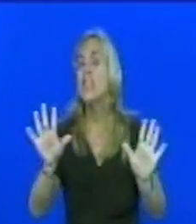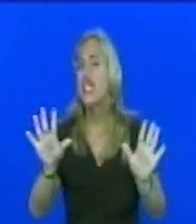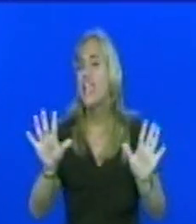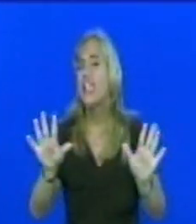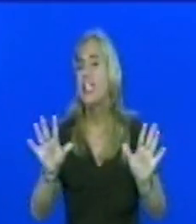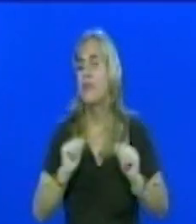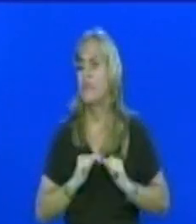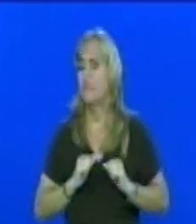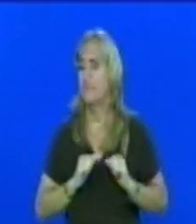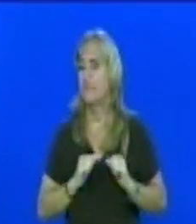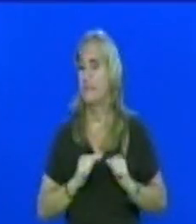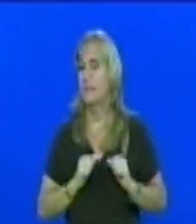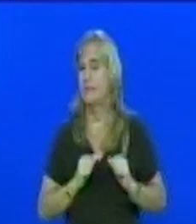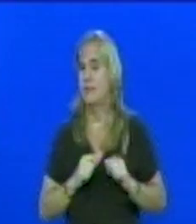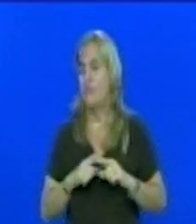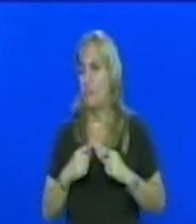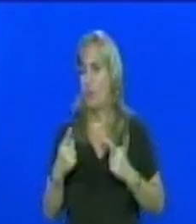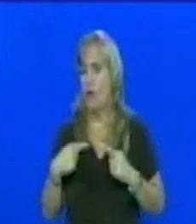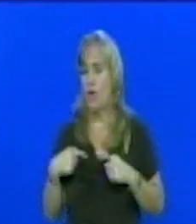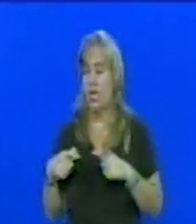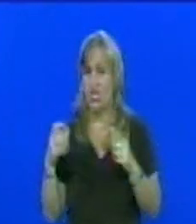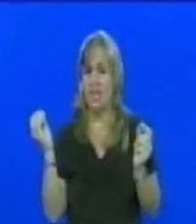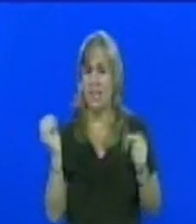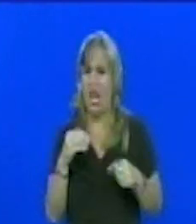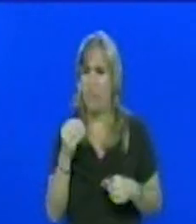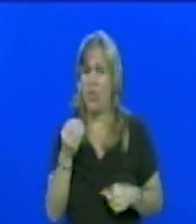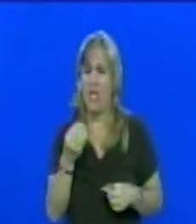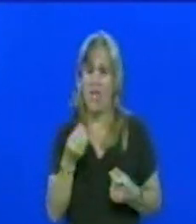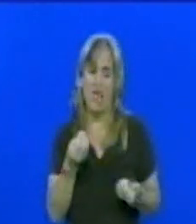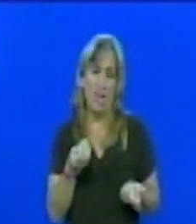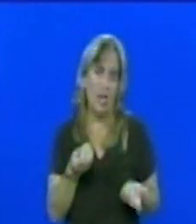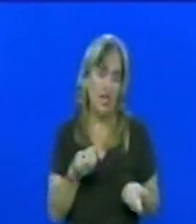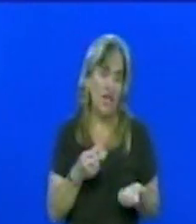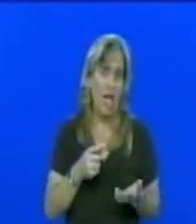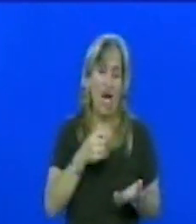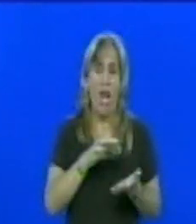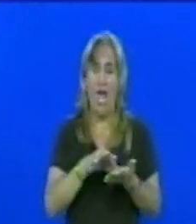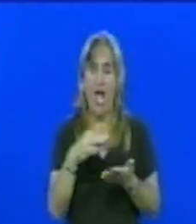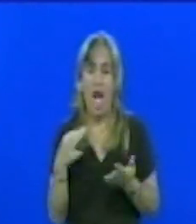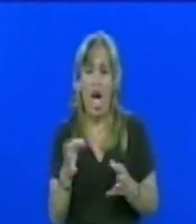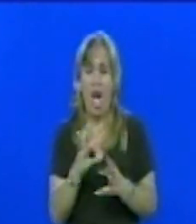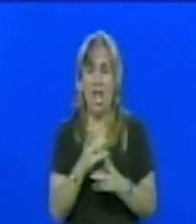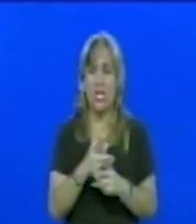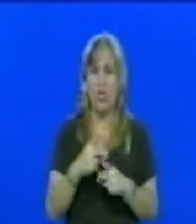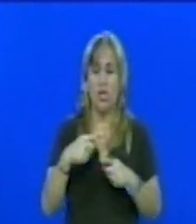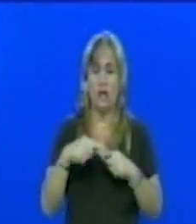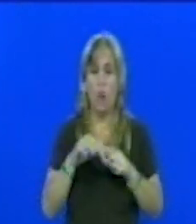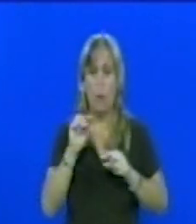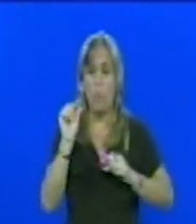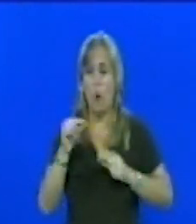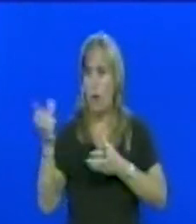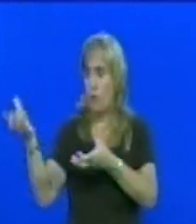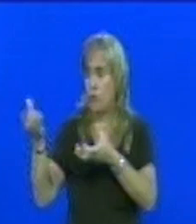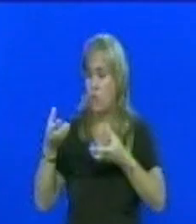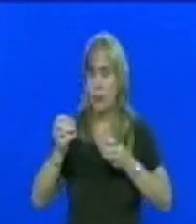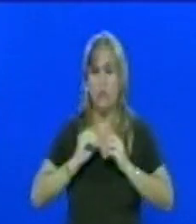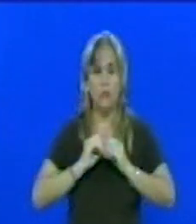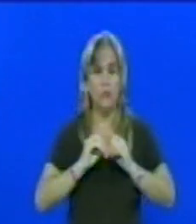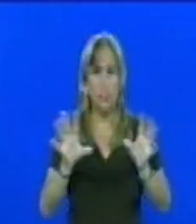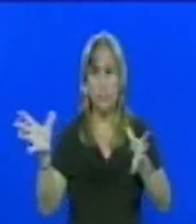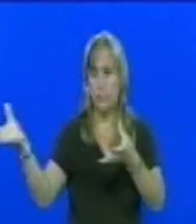del del plato del cubano y continuamente ir sacando todos los productos que nos van quedando como